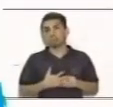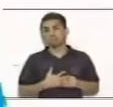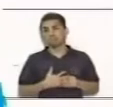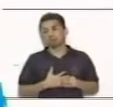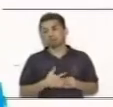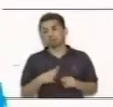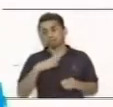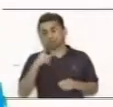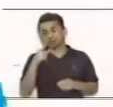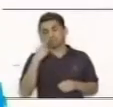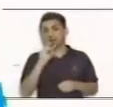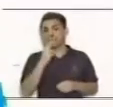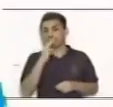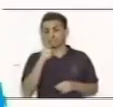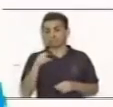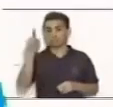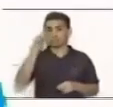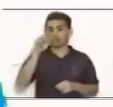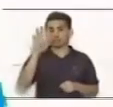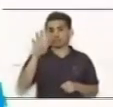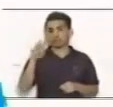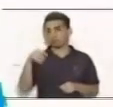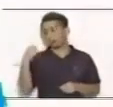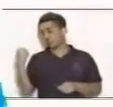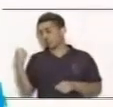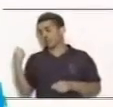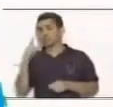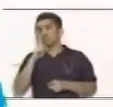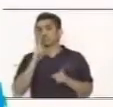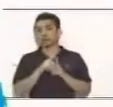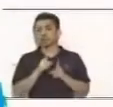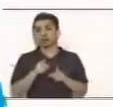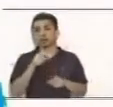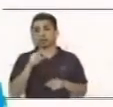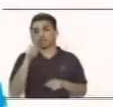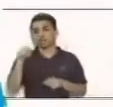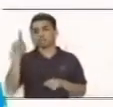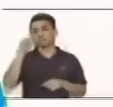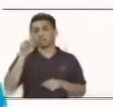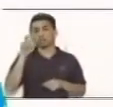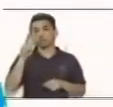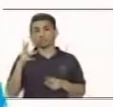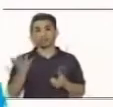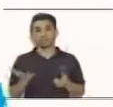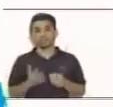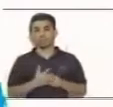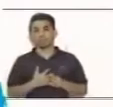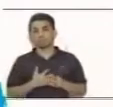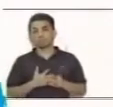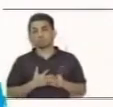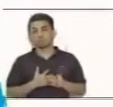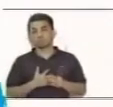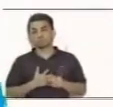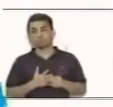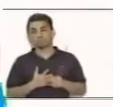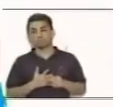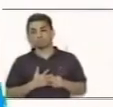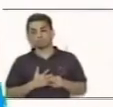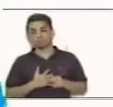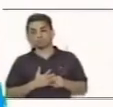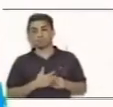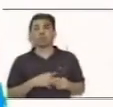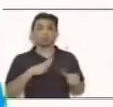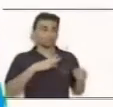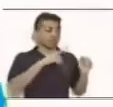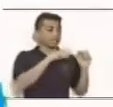¿Se recuerdan que el exponente se divide entre 2? 4 entre 2, 2. Si tiene raíz y si tiene